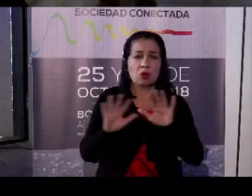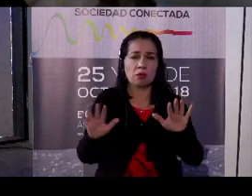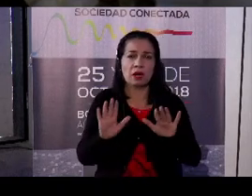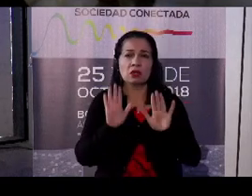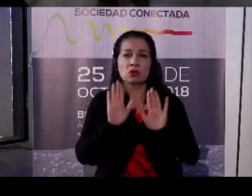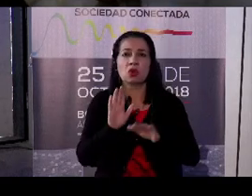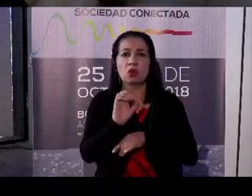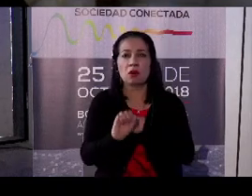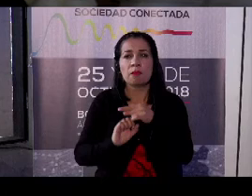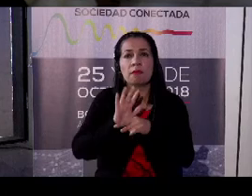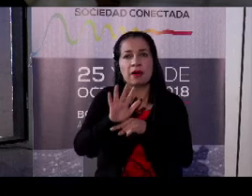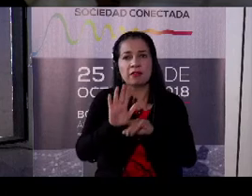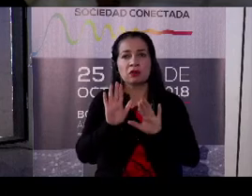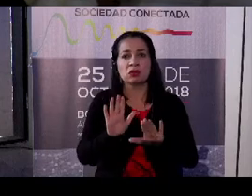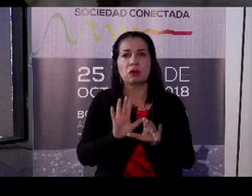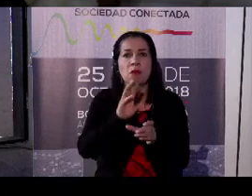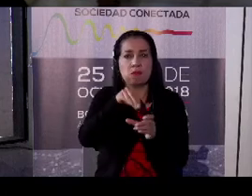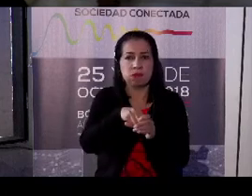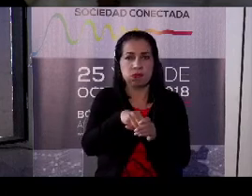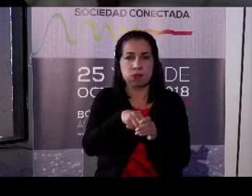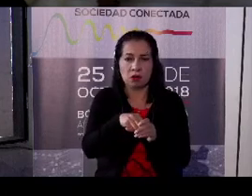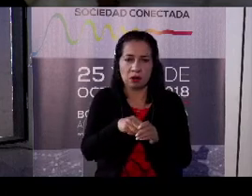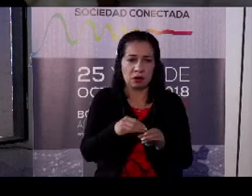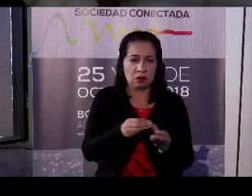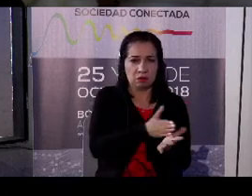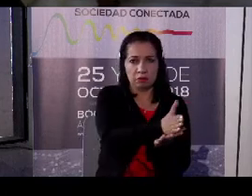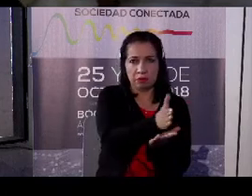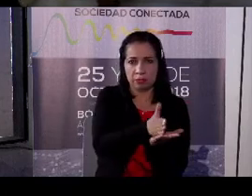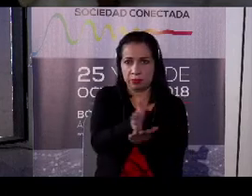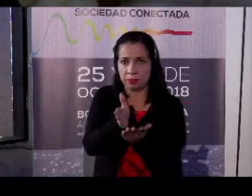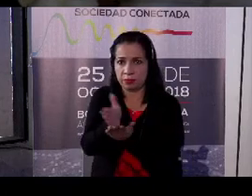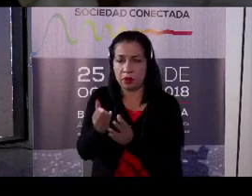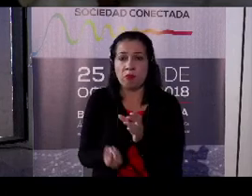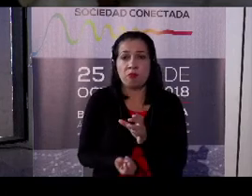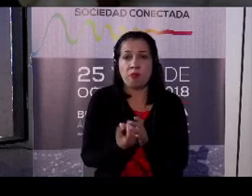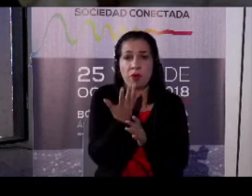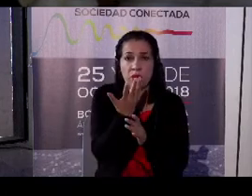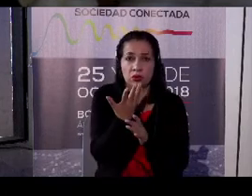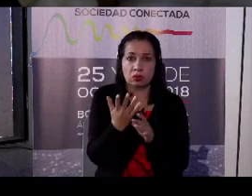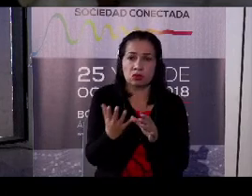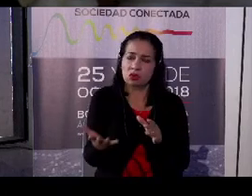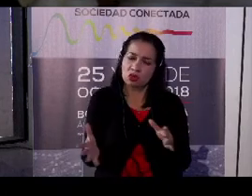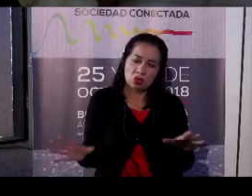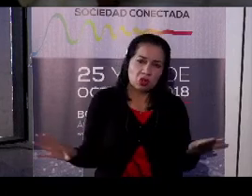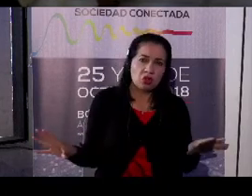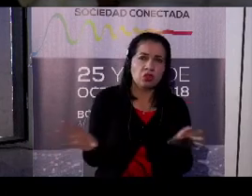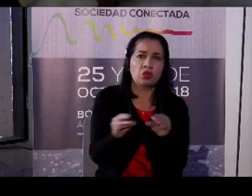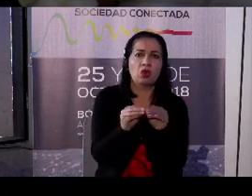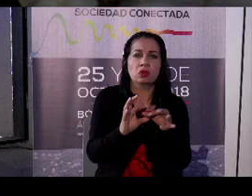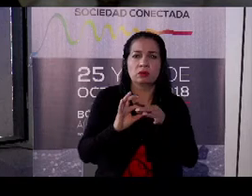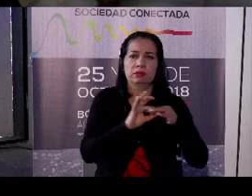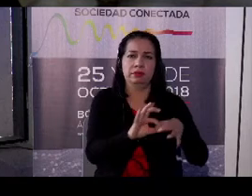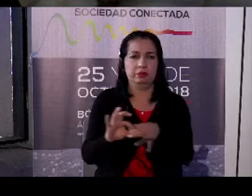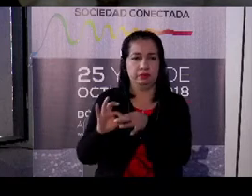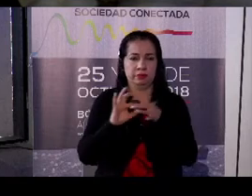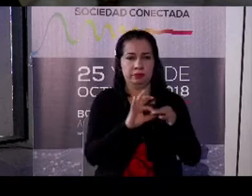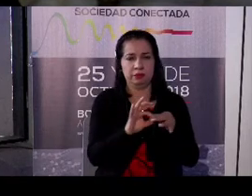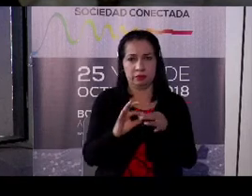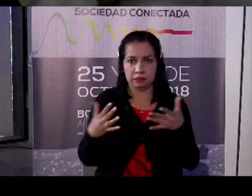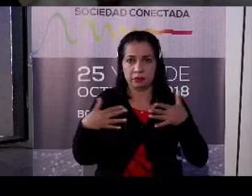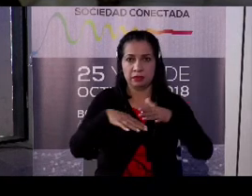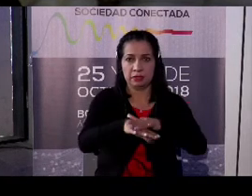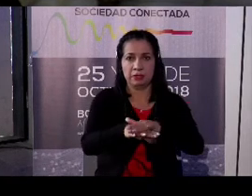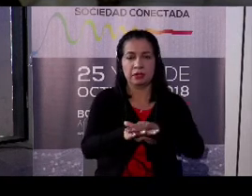Integra toda nuestra línea de productos todas las líneas de productos que tenemos para mejor conocer nuestros